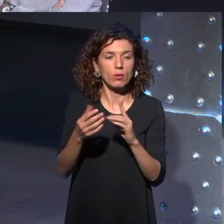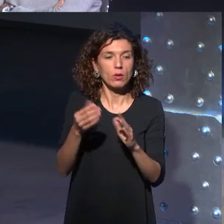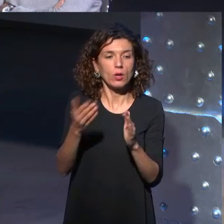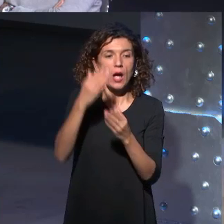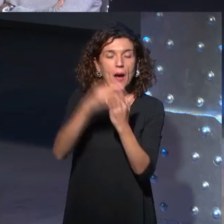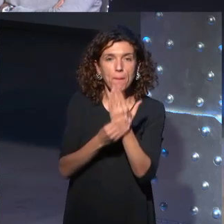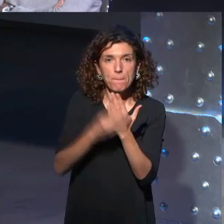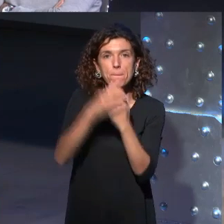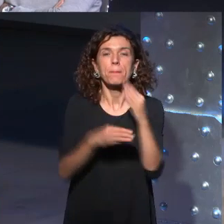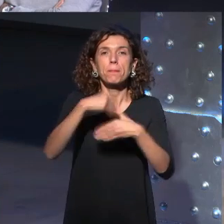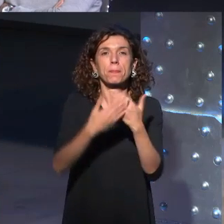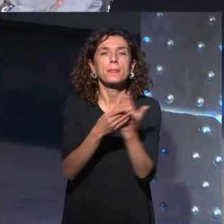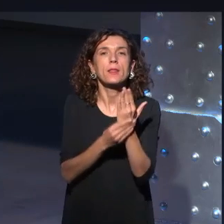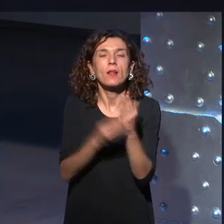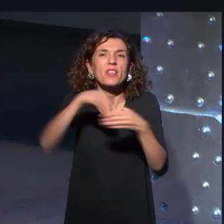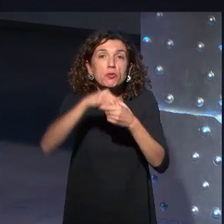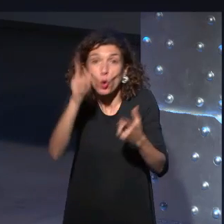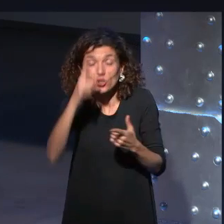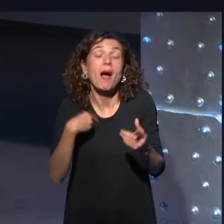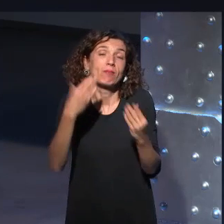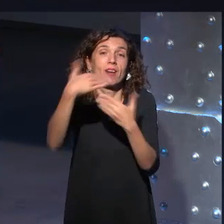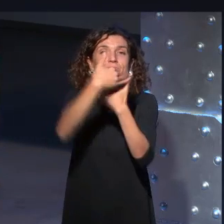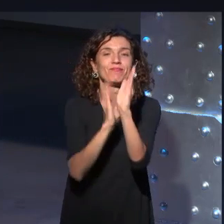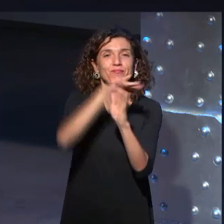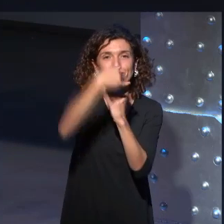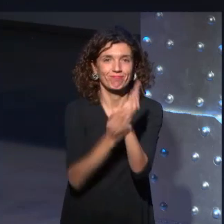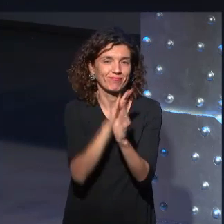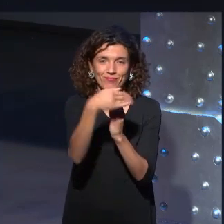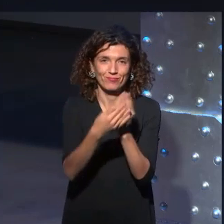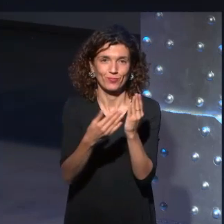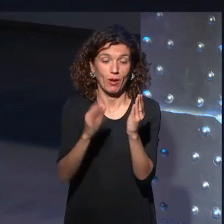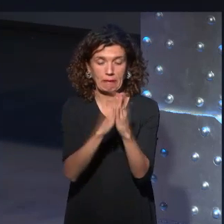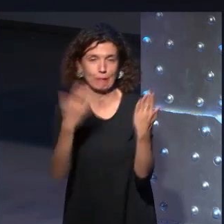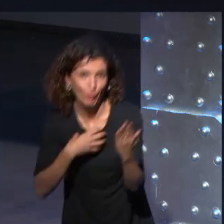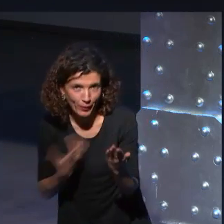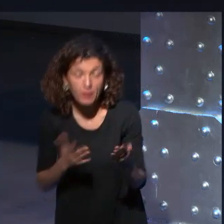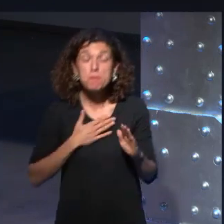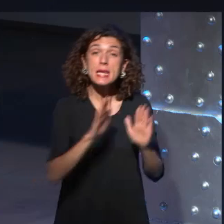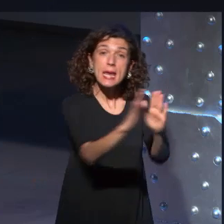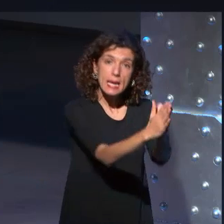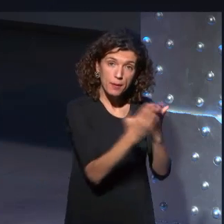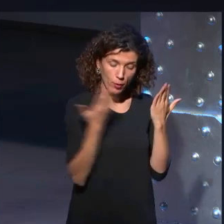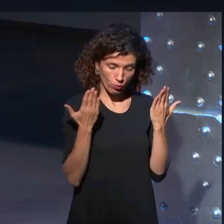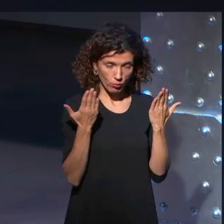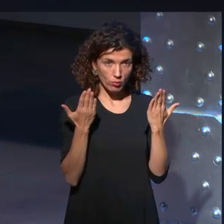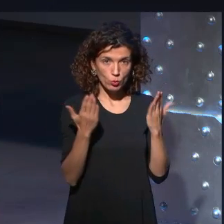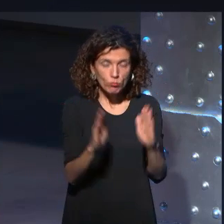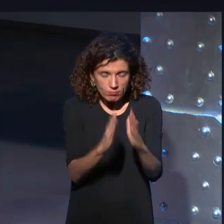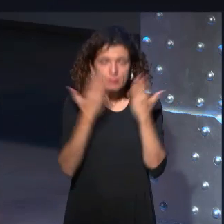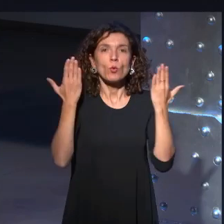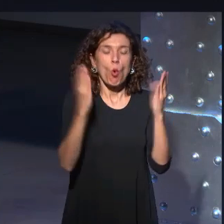No pueden abrirlos, no pueden saber qué hay adentro. Que eso yo sí quisiera, que mi libro cuando lo abran, le hagan así y se salpiquen de